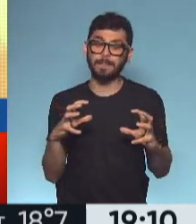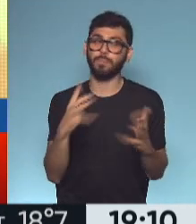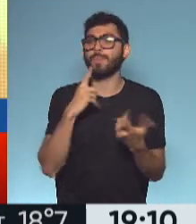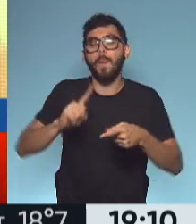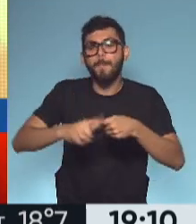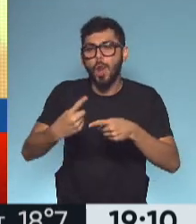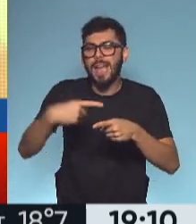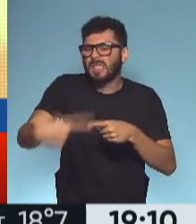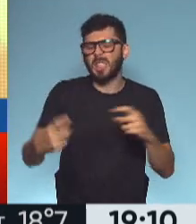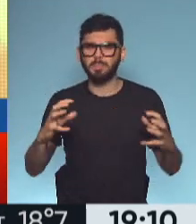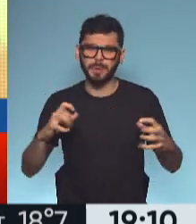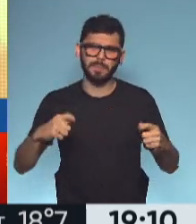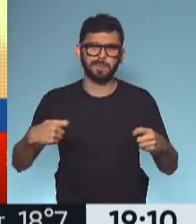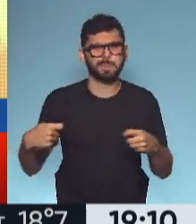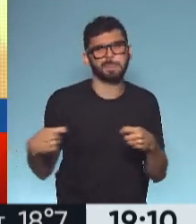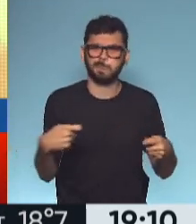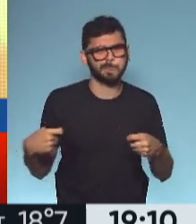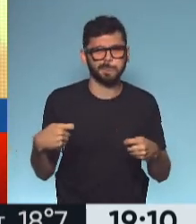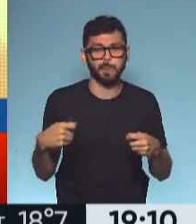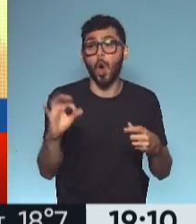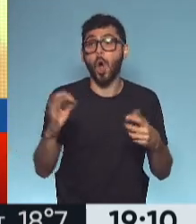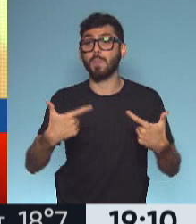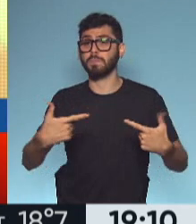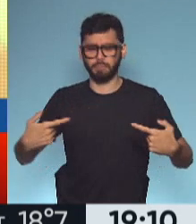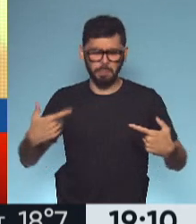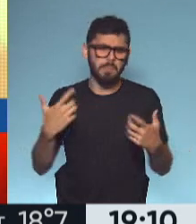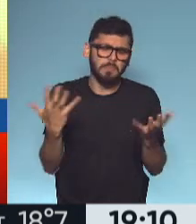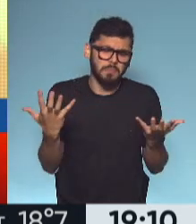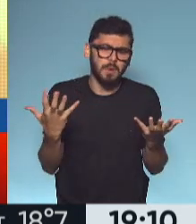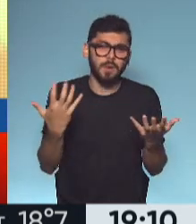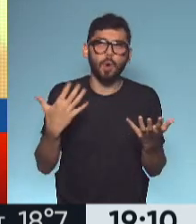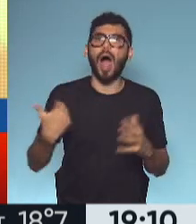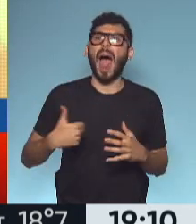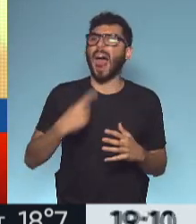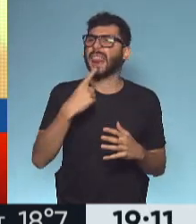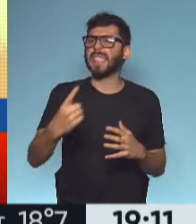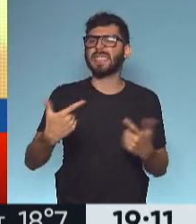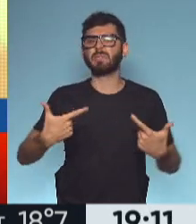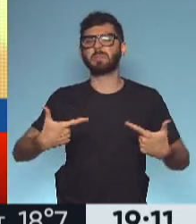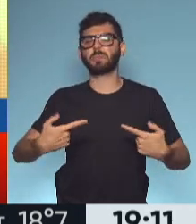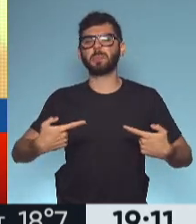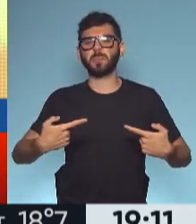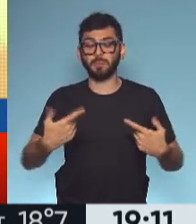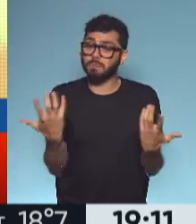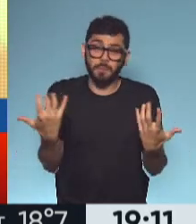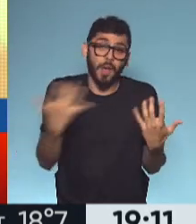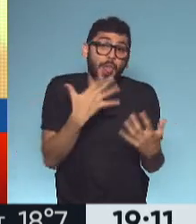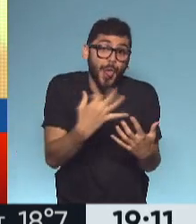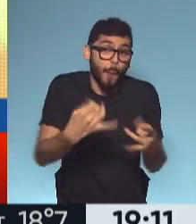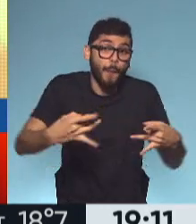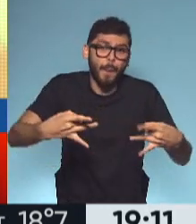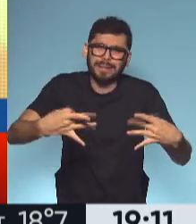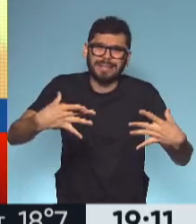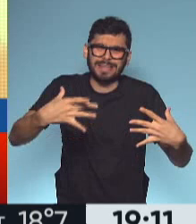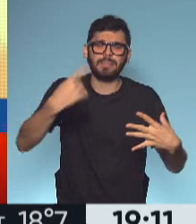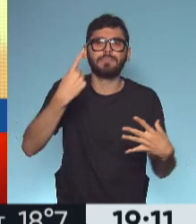a existir la tensión, ¿no? Sí, y hasta la división. Cuando se dice que la Argentina está dividida por esa grieta, existe esa grieta, pero siempre